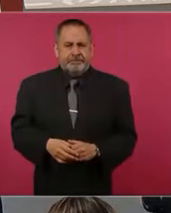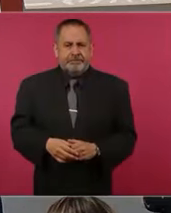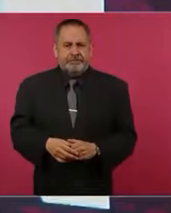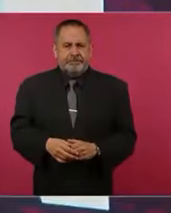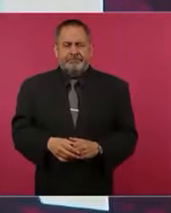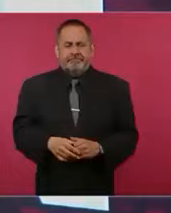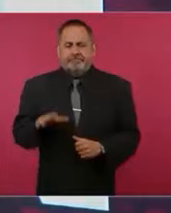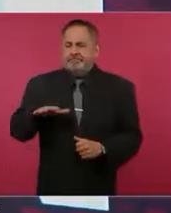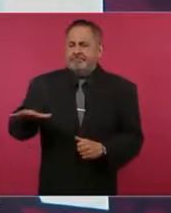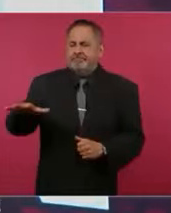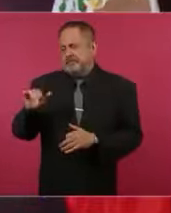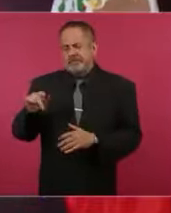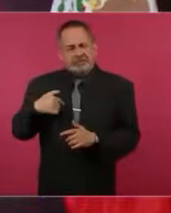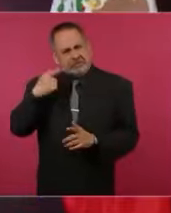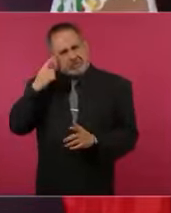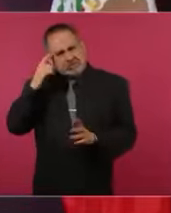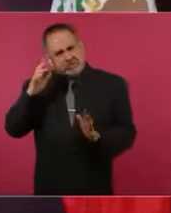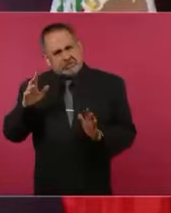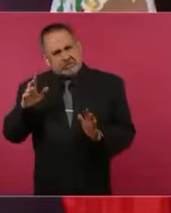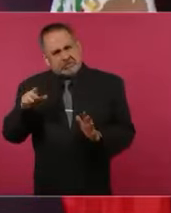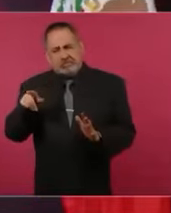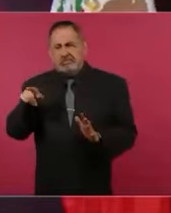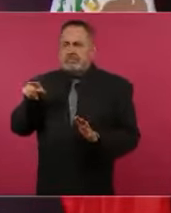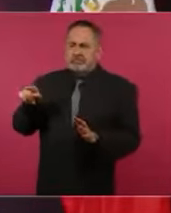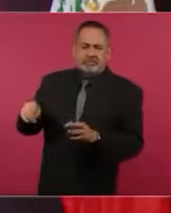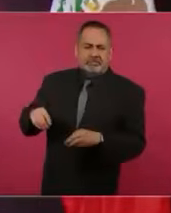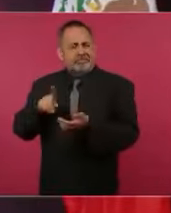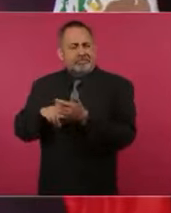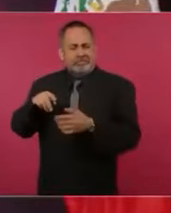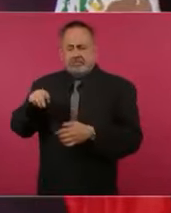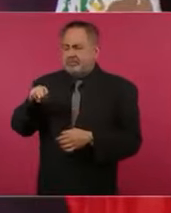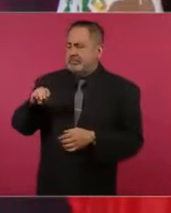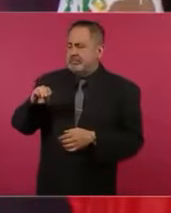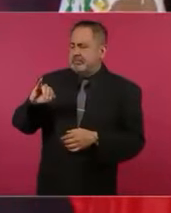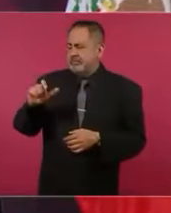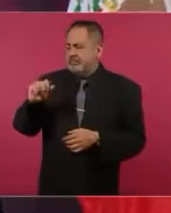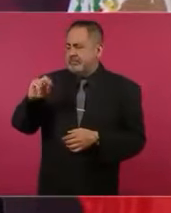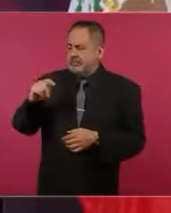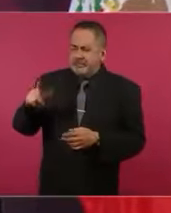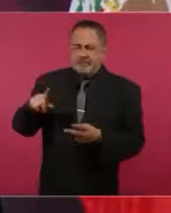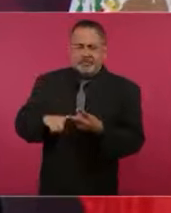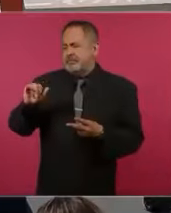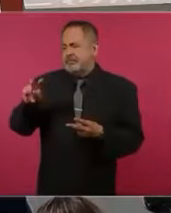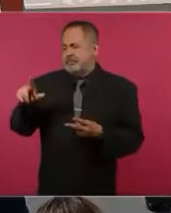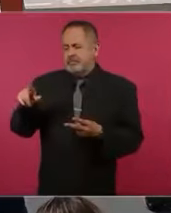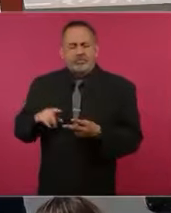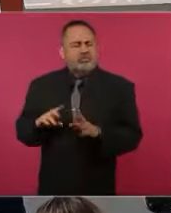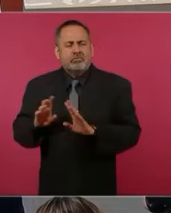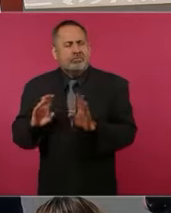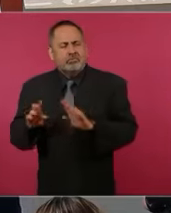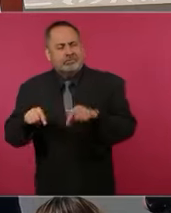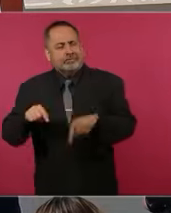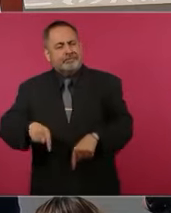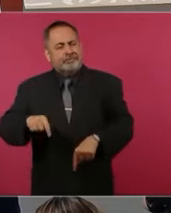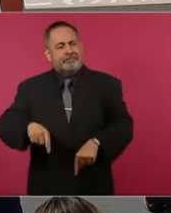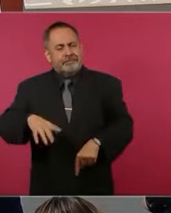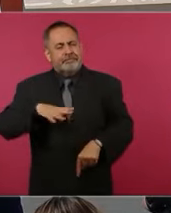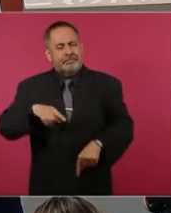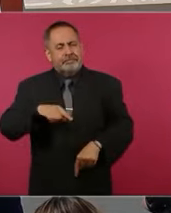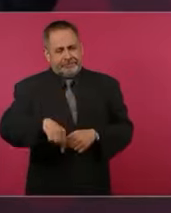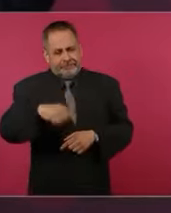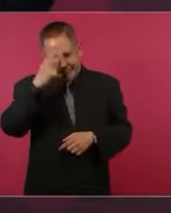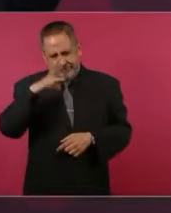por Florencia, la tierra de Miguel Ángel y de Maquiavelo. Pero no era